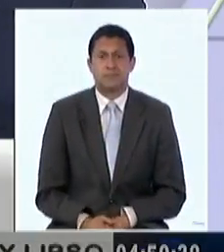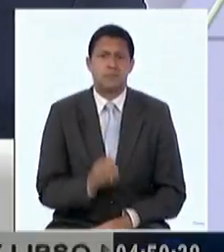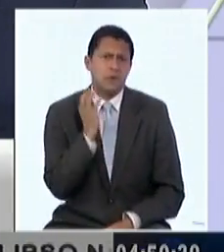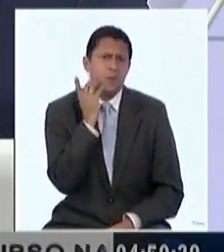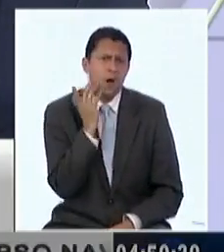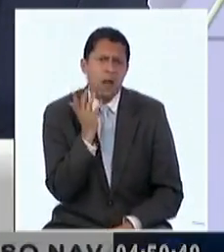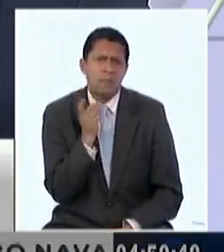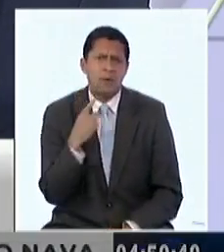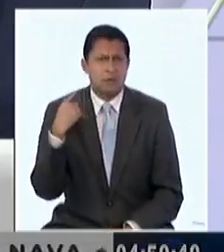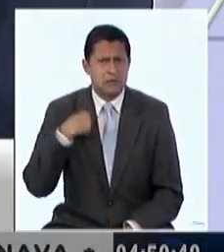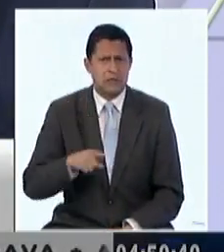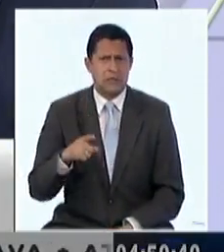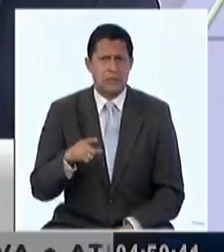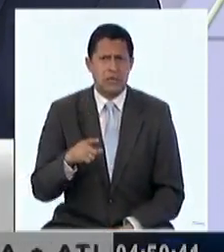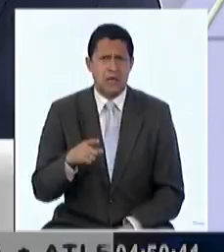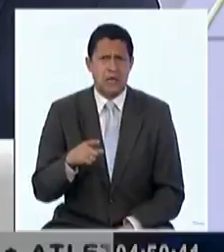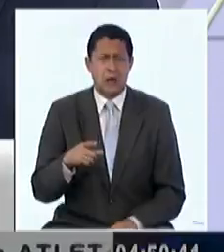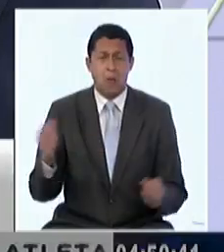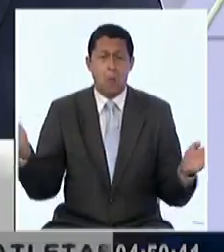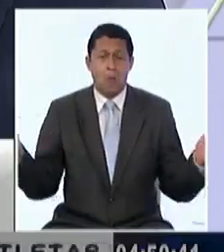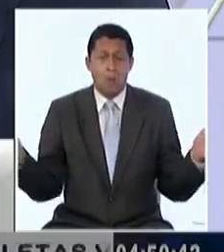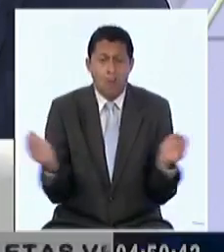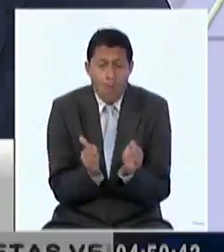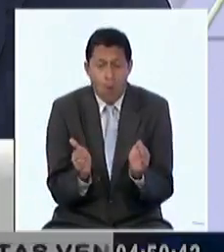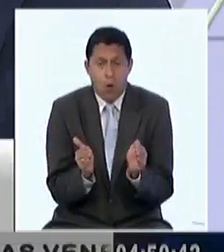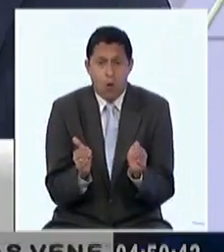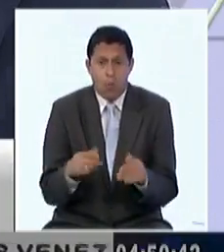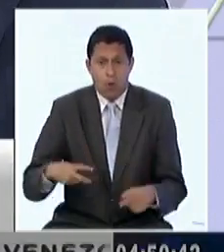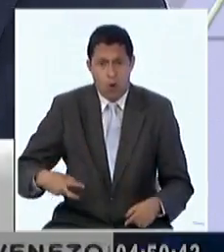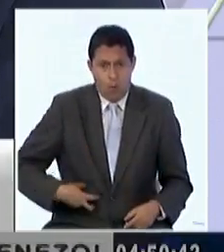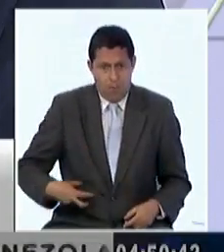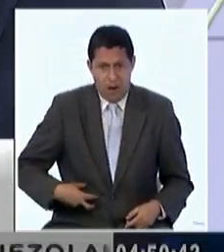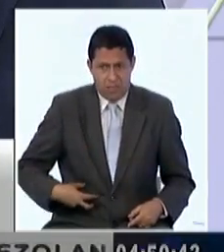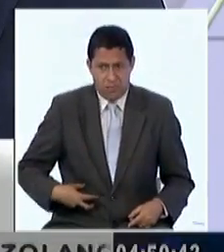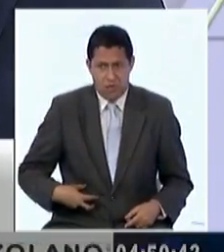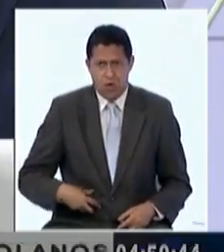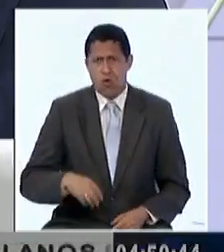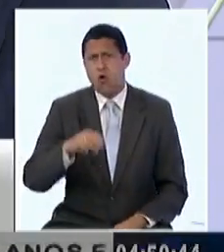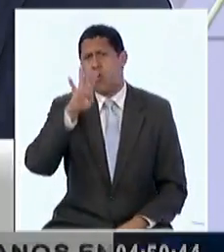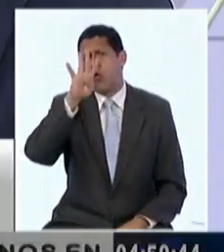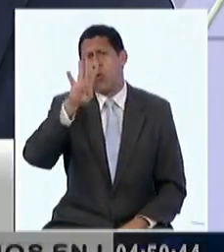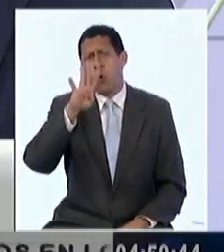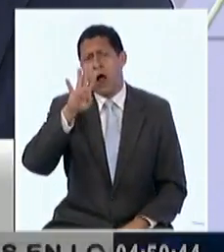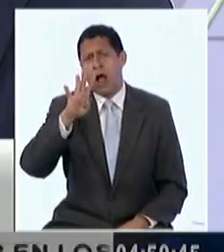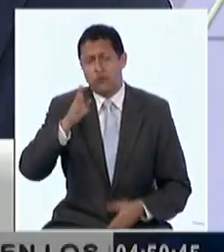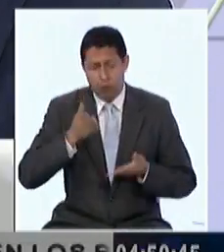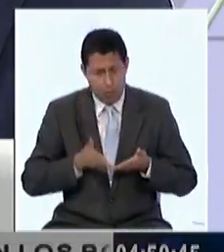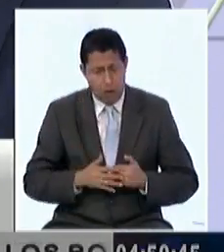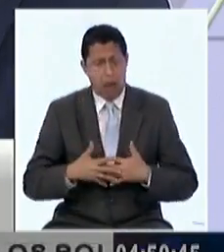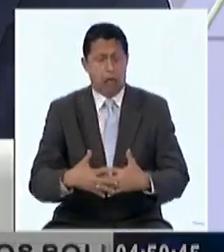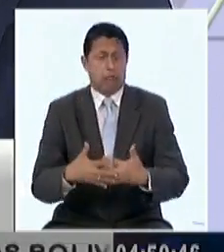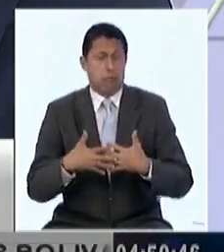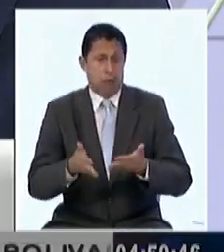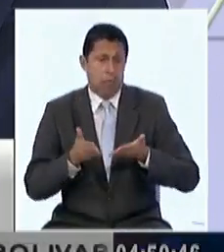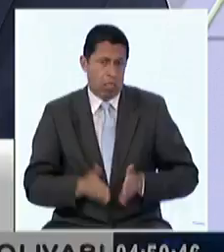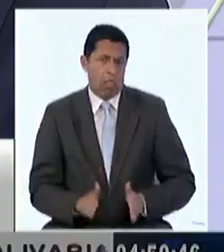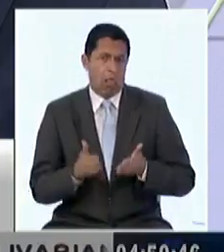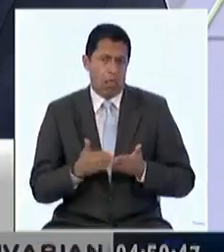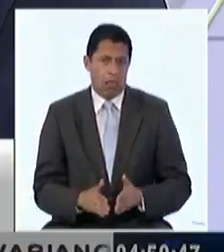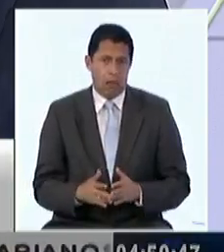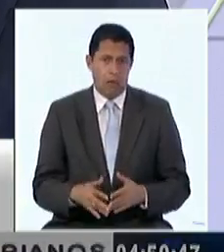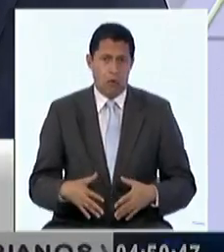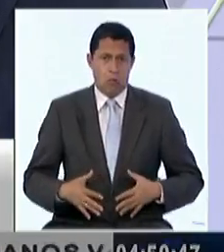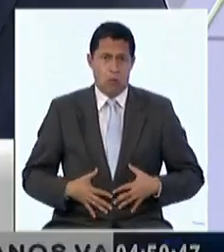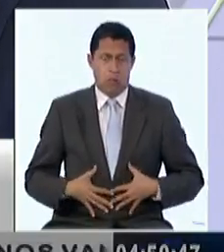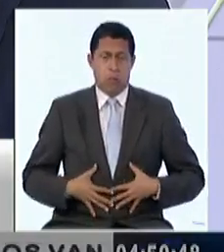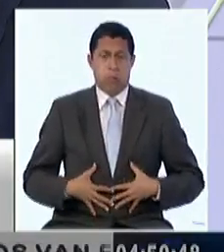Pacientes que han tenido pérdidas masivas de peso por cirugías bariátricas, pacientes con 4 embarazos, pacientes que presentan una gran distensión de la